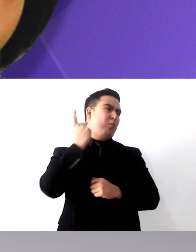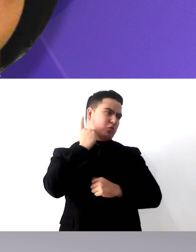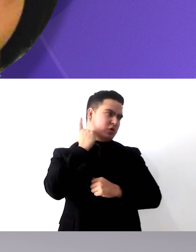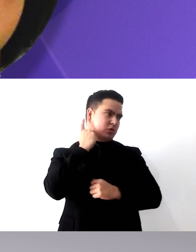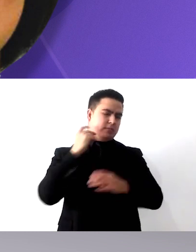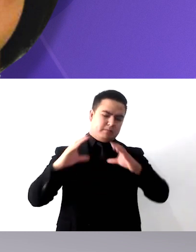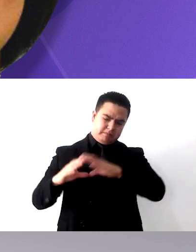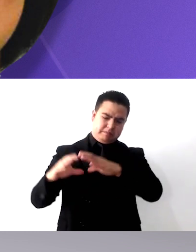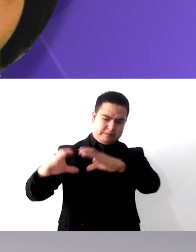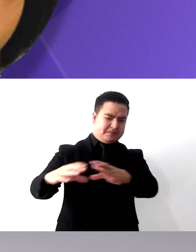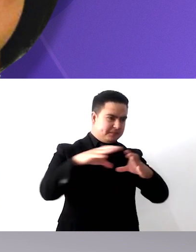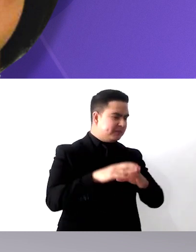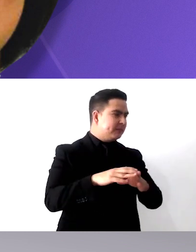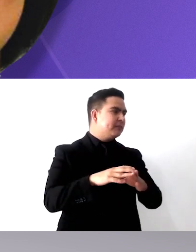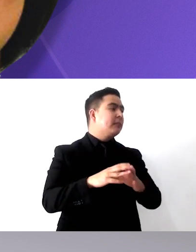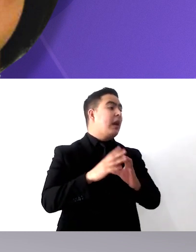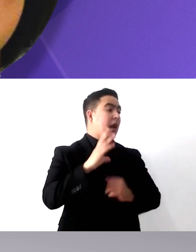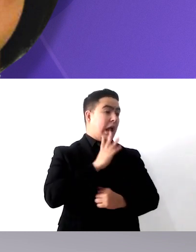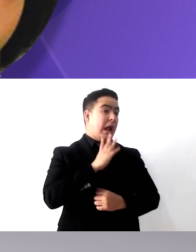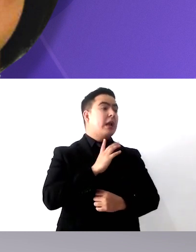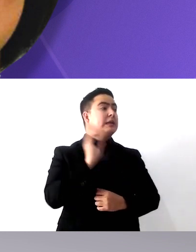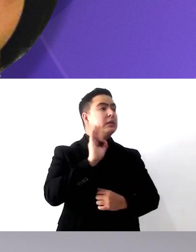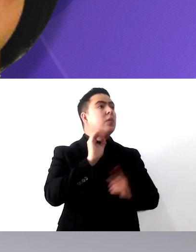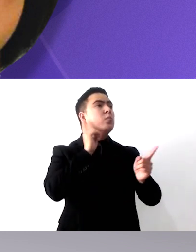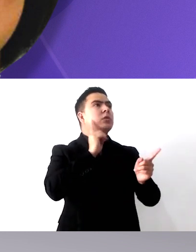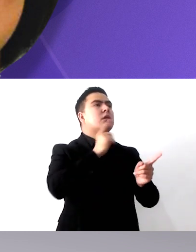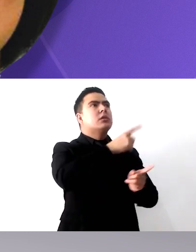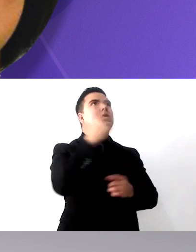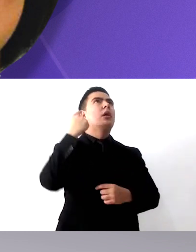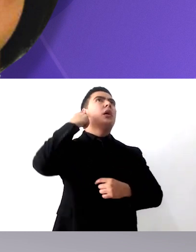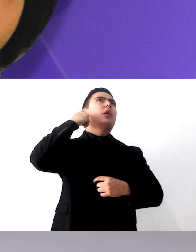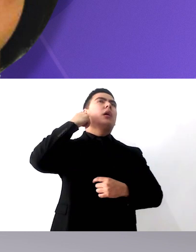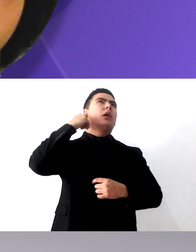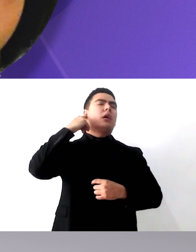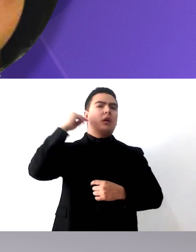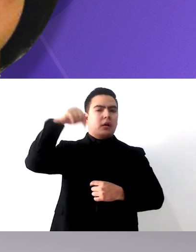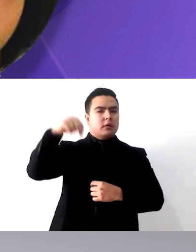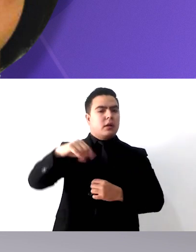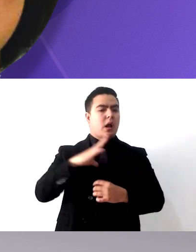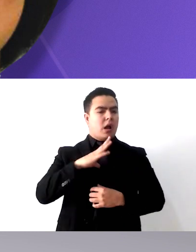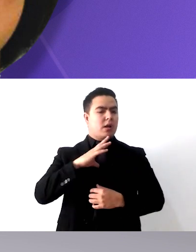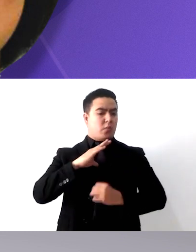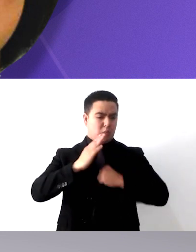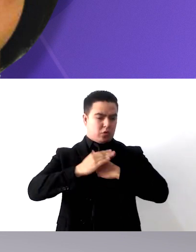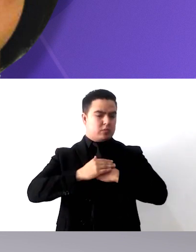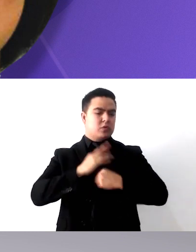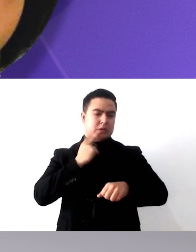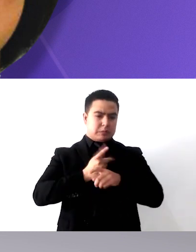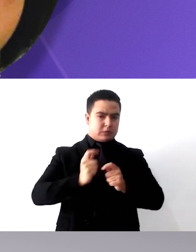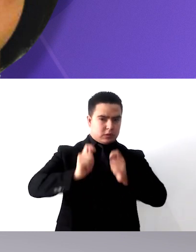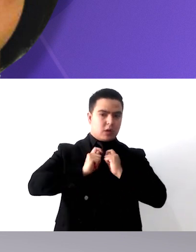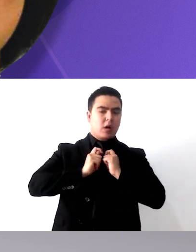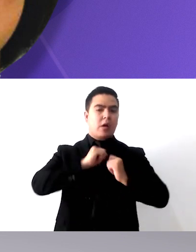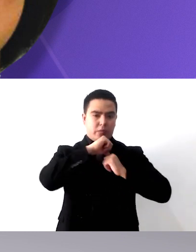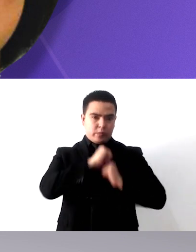el día de hoy nos escuchan muchas posibles candidatas o quienes ya fueron candidatas o quienes están ejerciendo